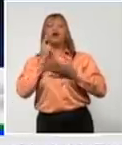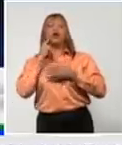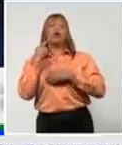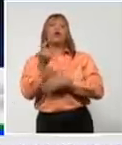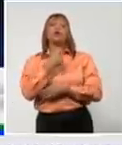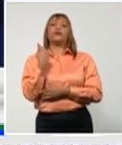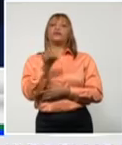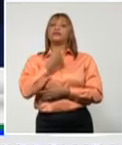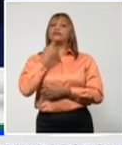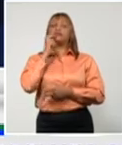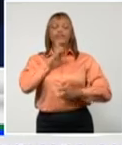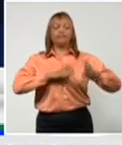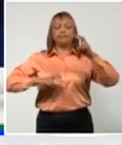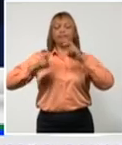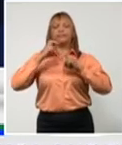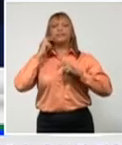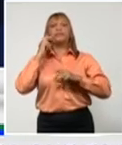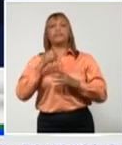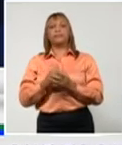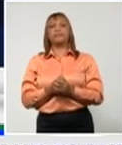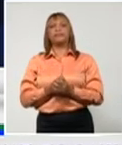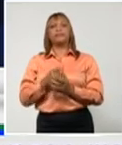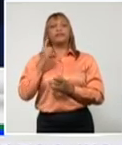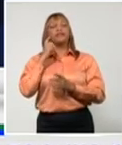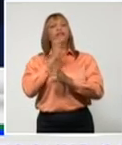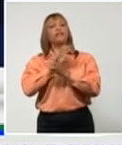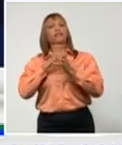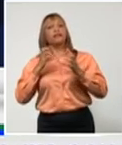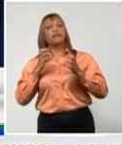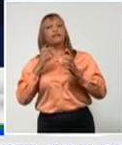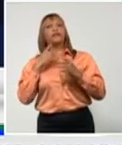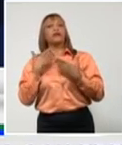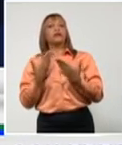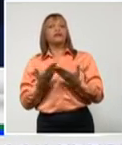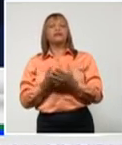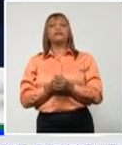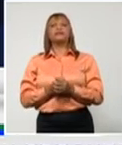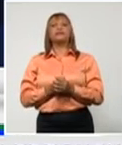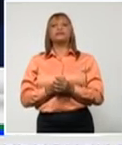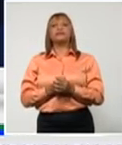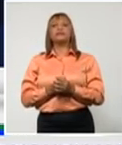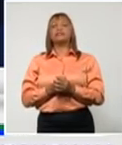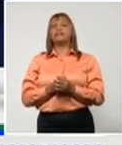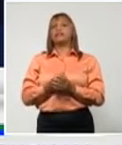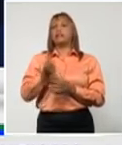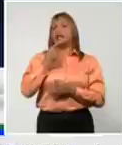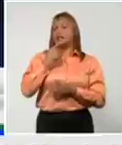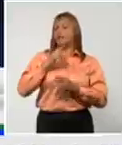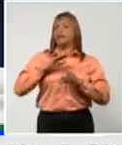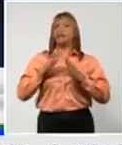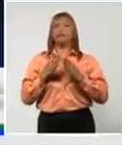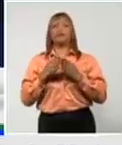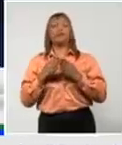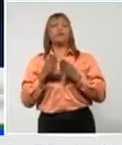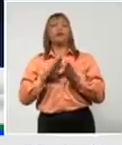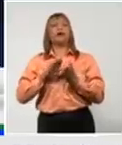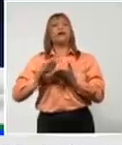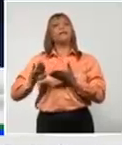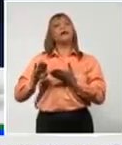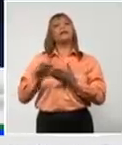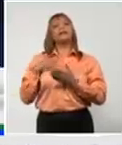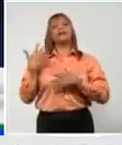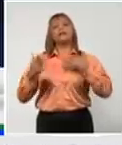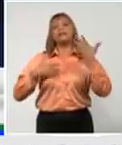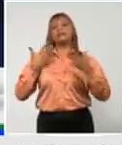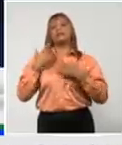la investigación y en la adecuación de los tratamientos, además de las actividades de prevención que